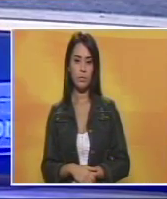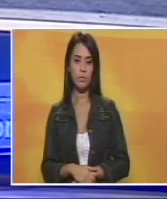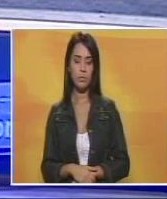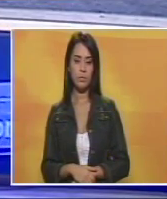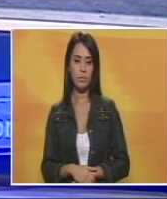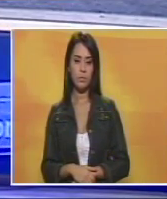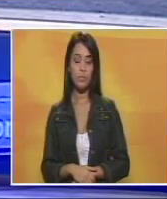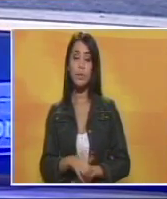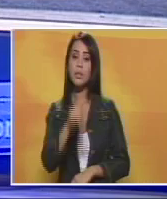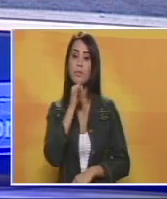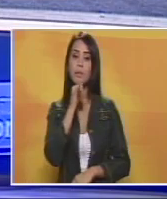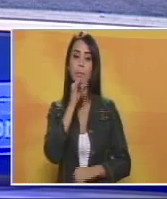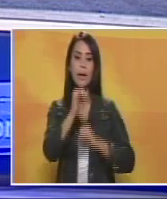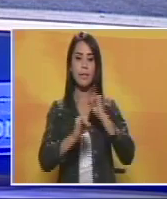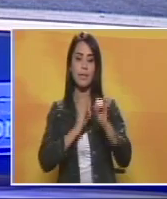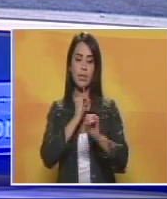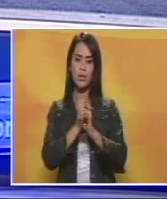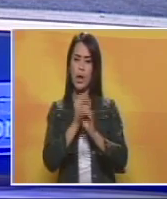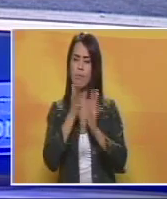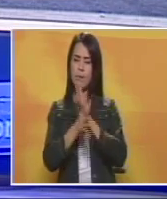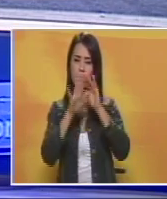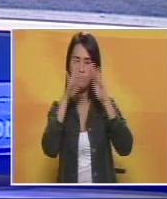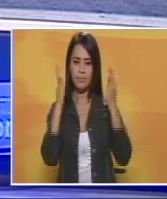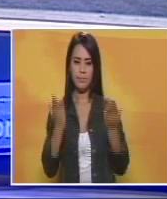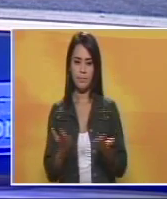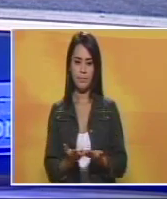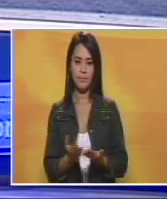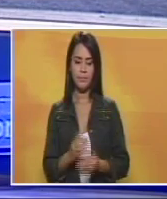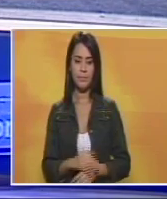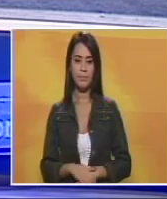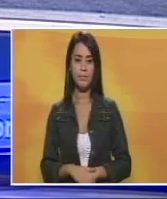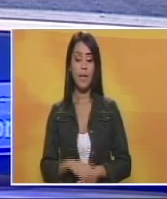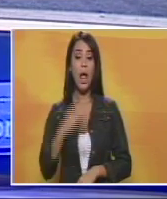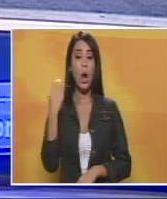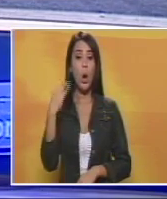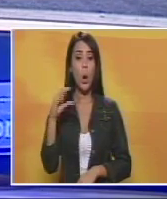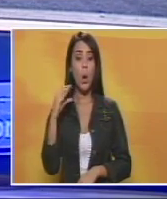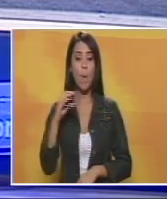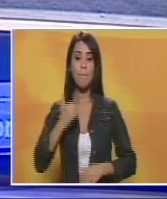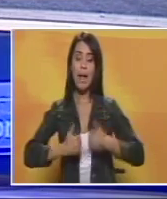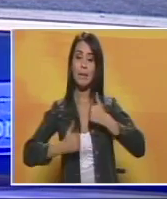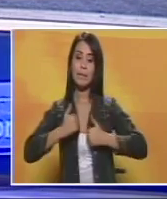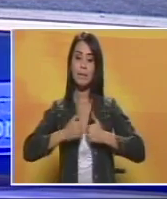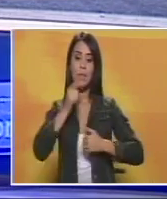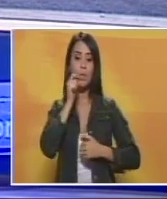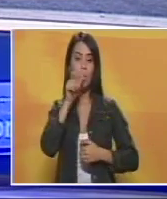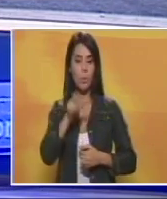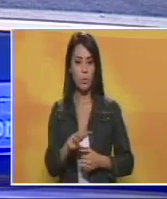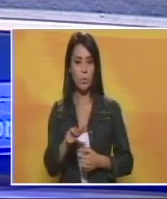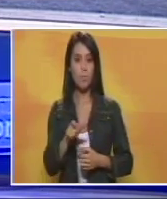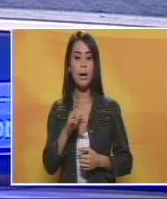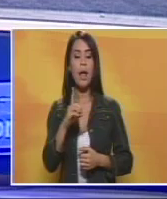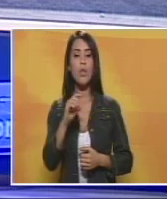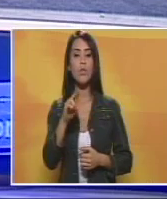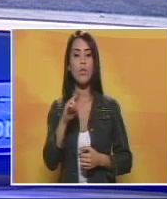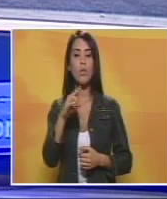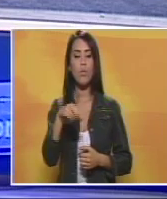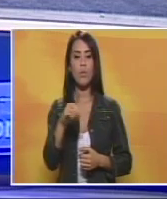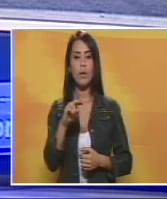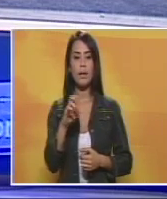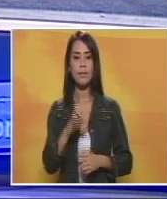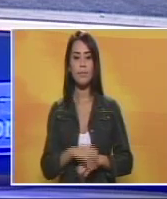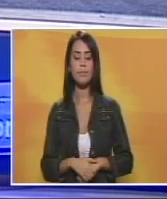Iniciamos nuestro recorrido por las noticias internacionales. Y lo hacemos en Colombia, donde el candidato uribista Iván Duque lidera la intención de voto